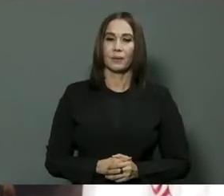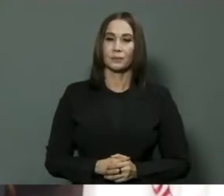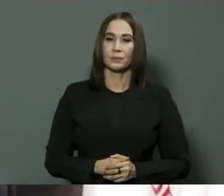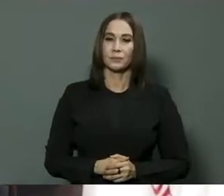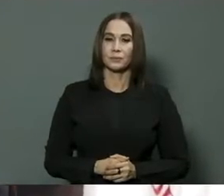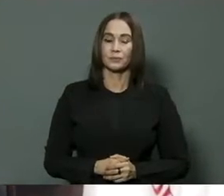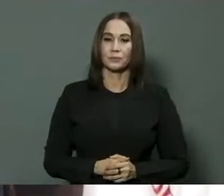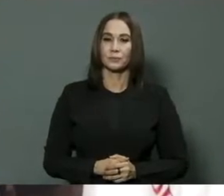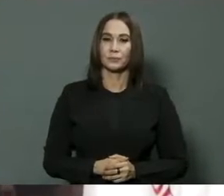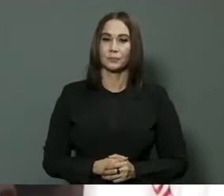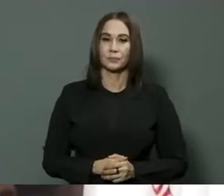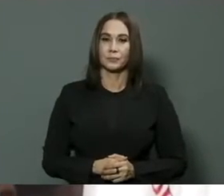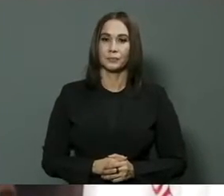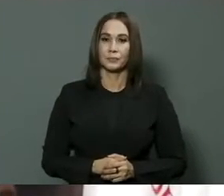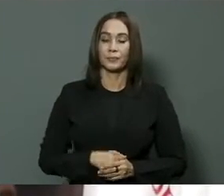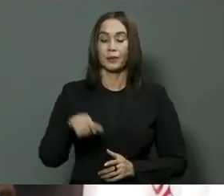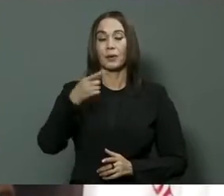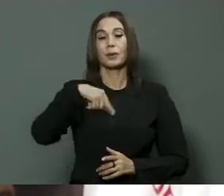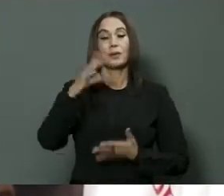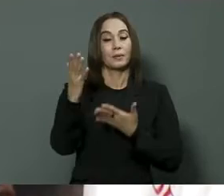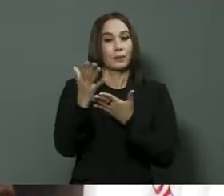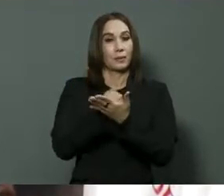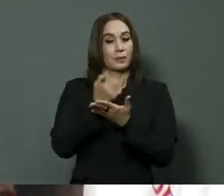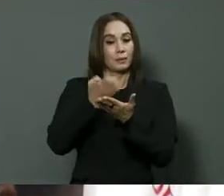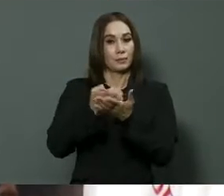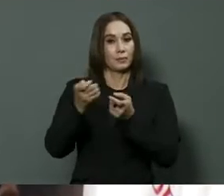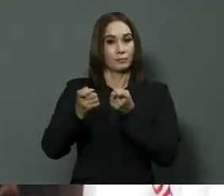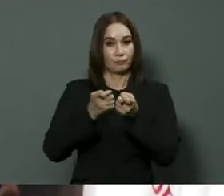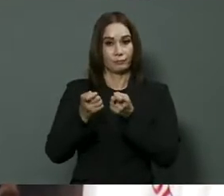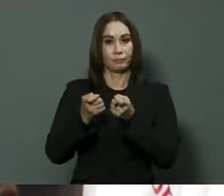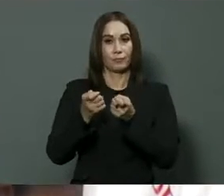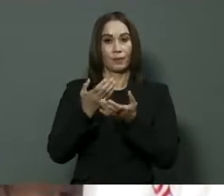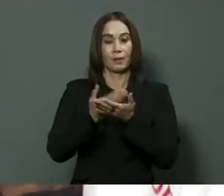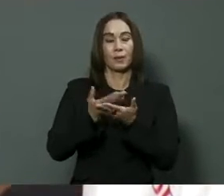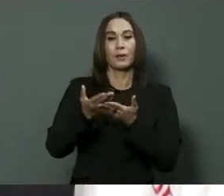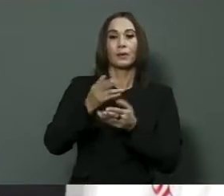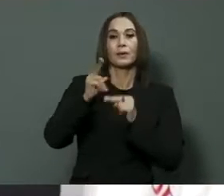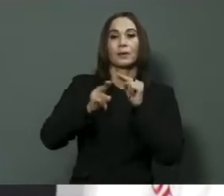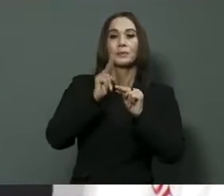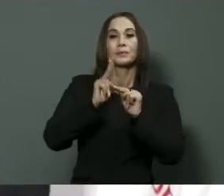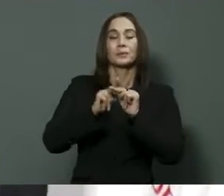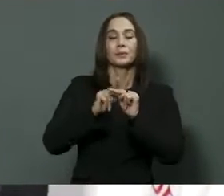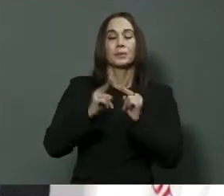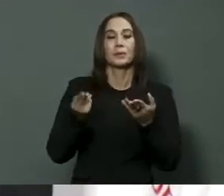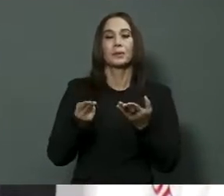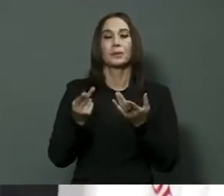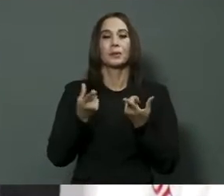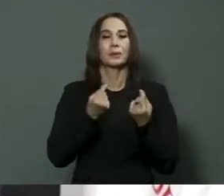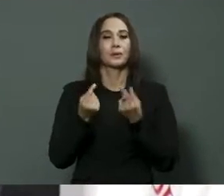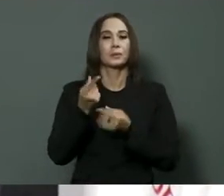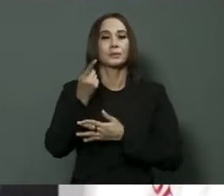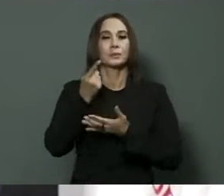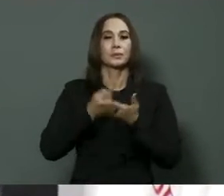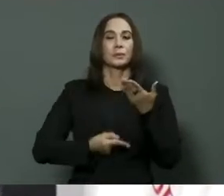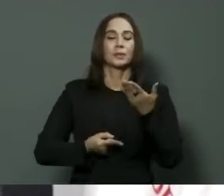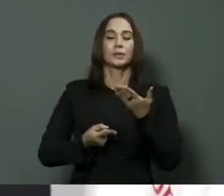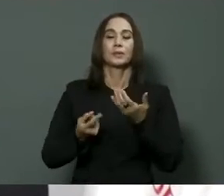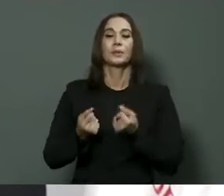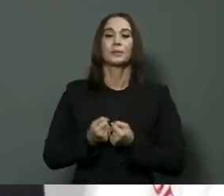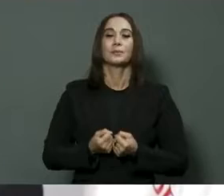recuperando y saneando la economía nacional con la creación